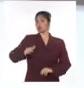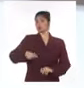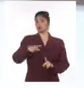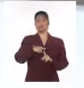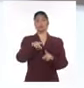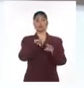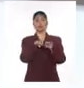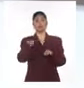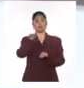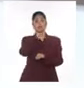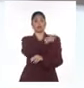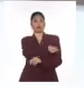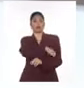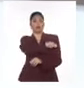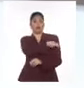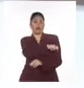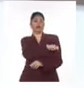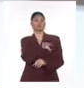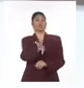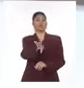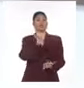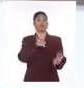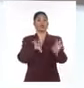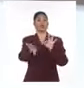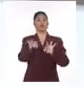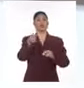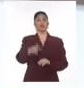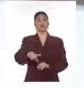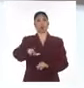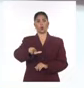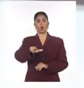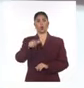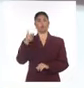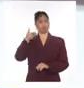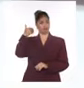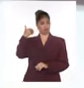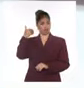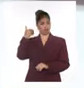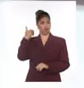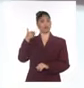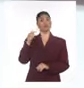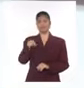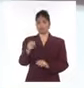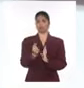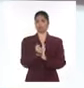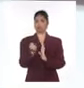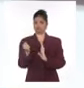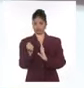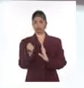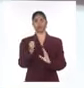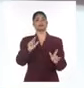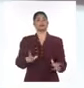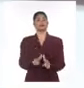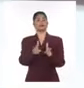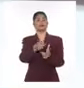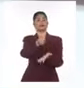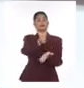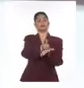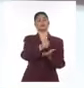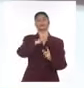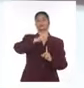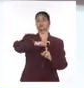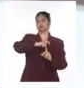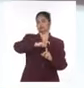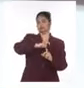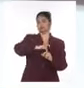Popular, electos en julio pasado por los diputados a la Asamblea Nacional del Poder Popular. La ceremonia tendrá lugar en la sede de la Central de Trabajadores de